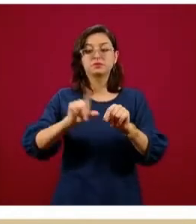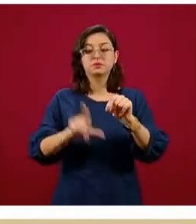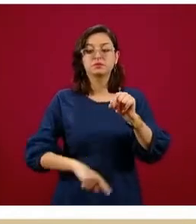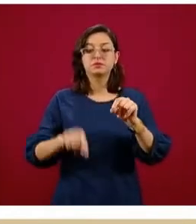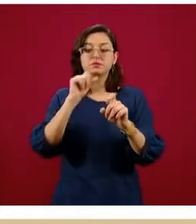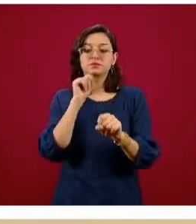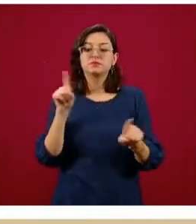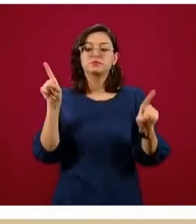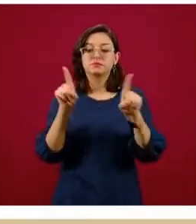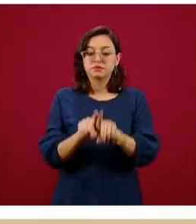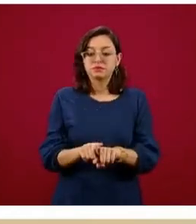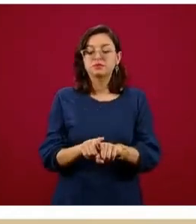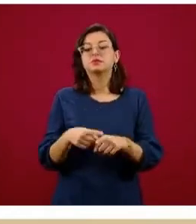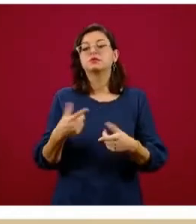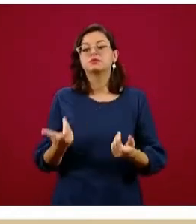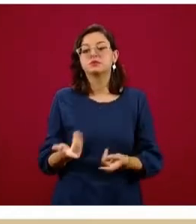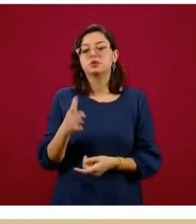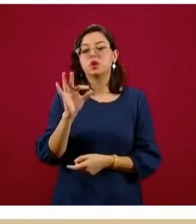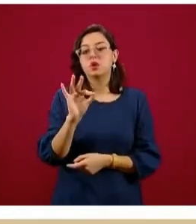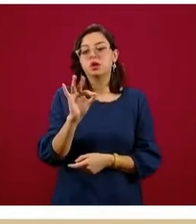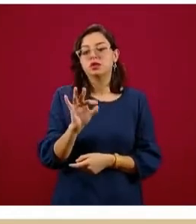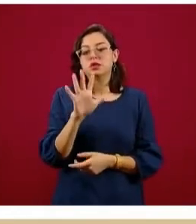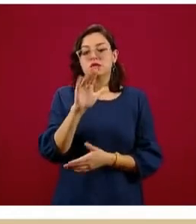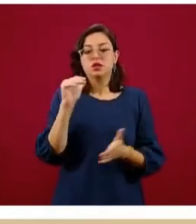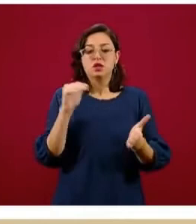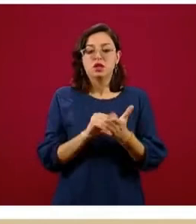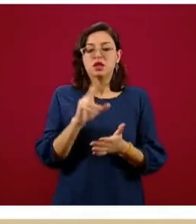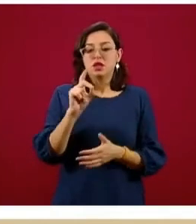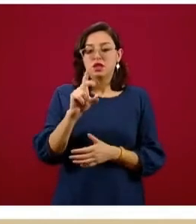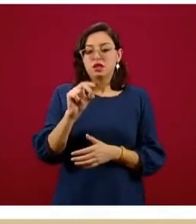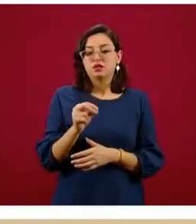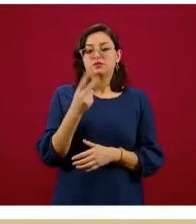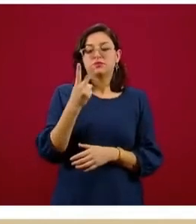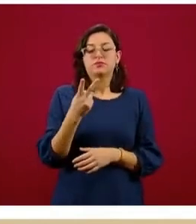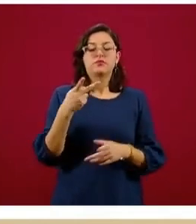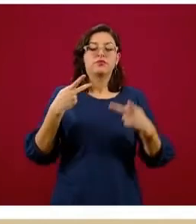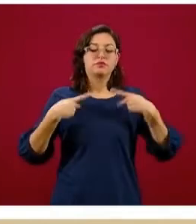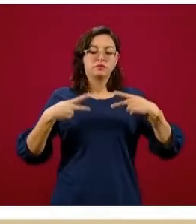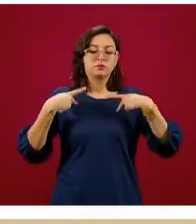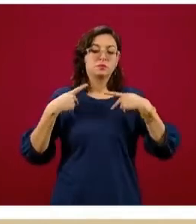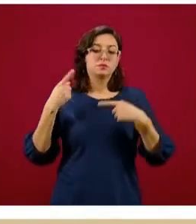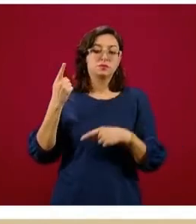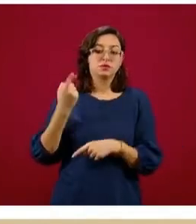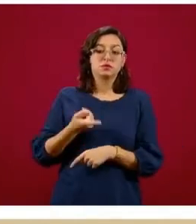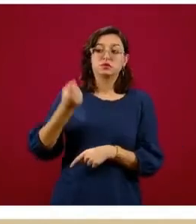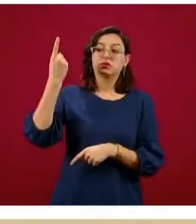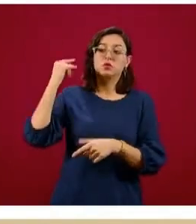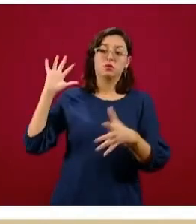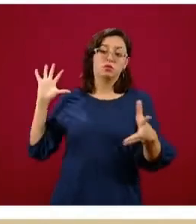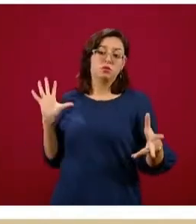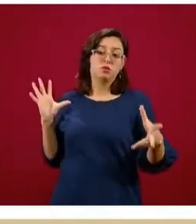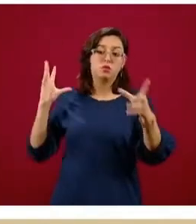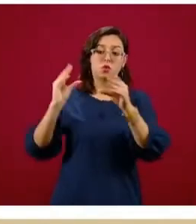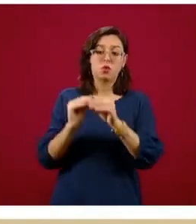de 45.032 personas que durante todo este tiempo fueron confirmadas,